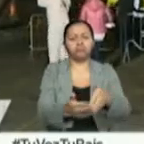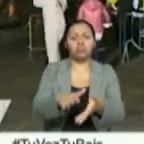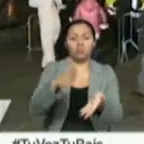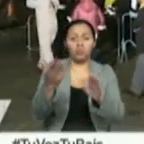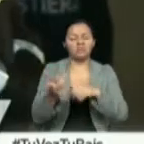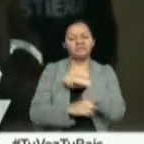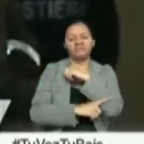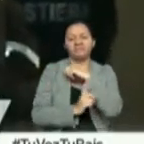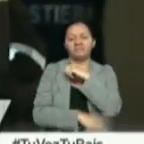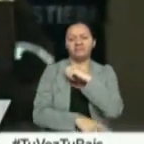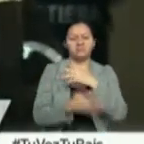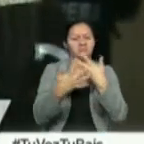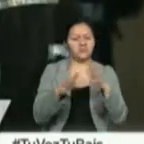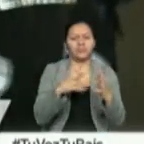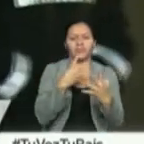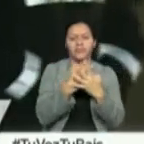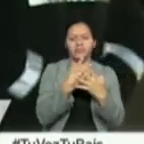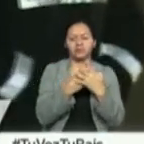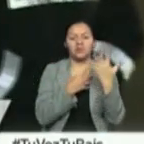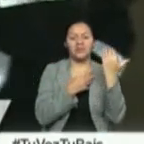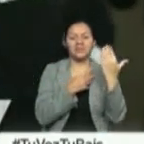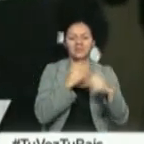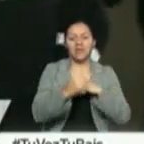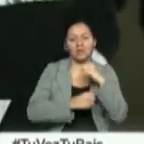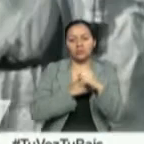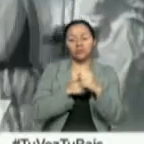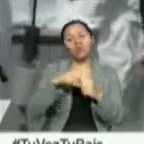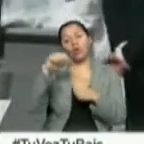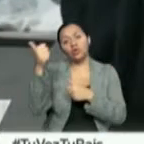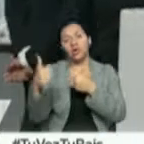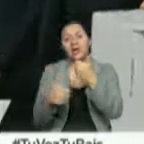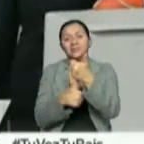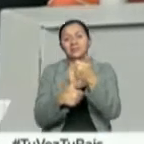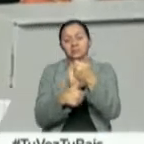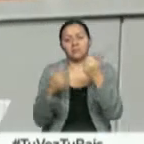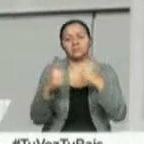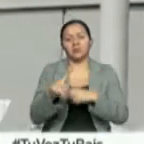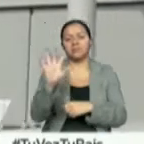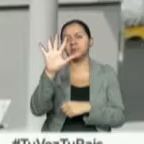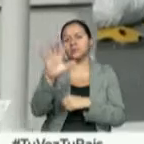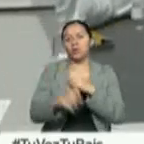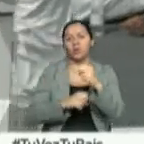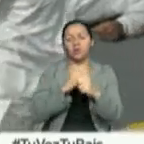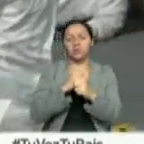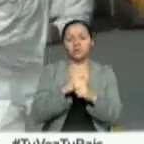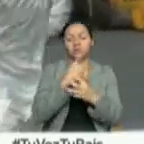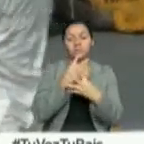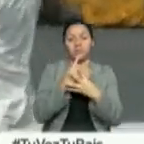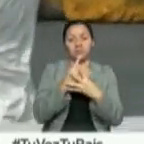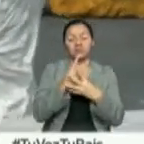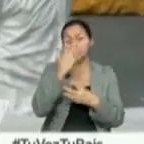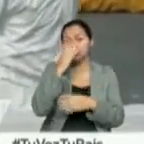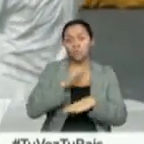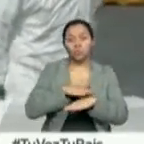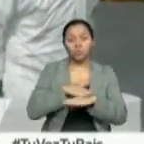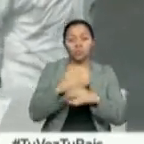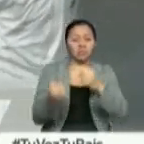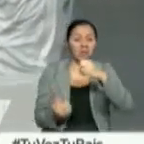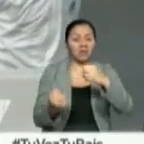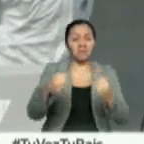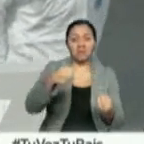5 años su asistente el sirio mahmud vi que según la acusación las maniobras erráticas del capitán